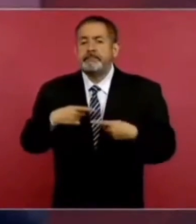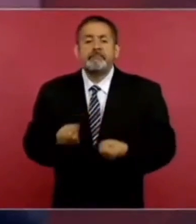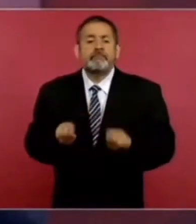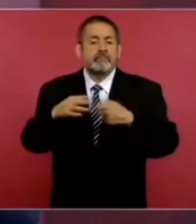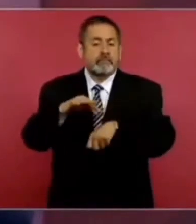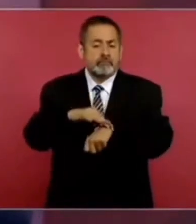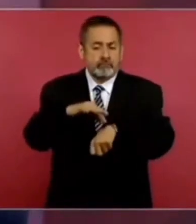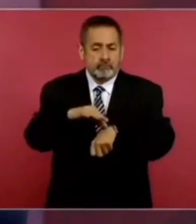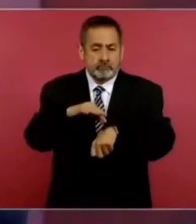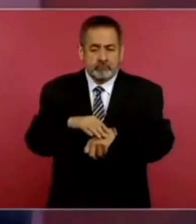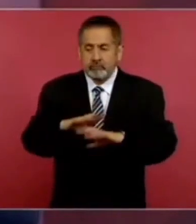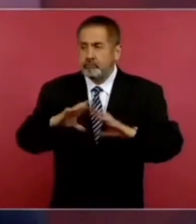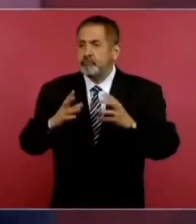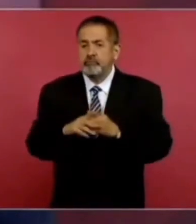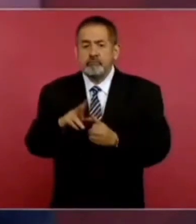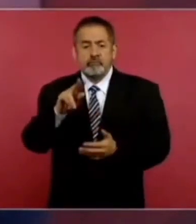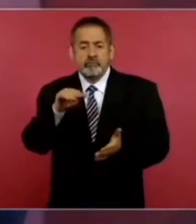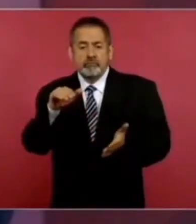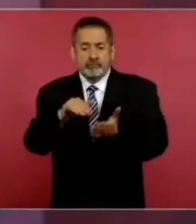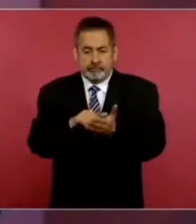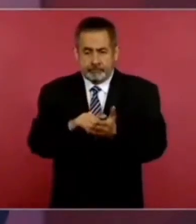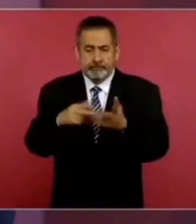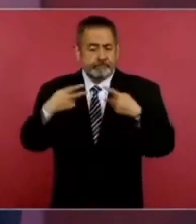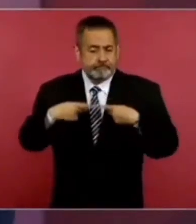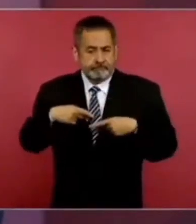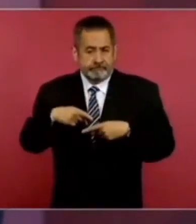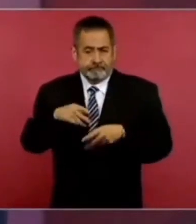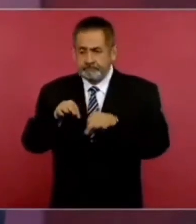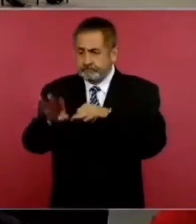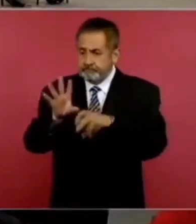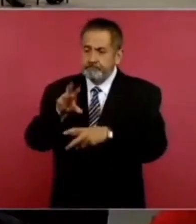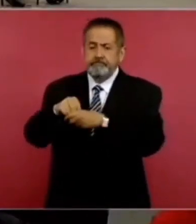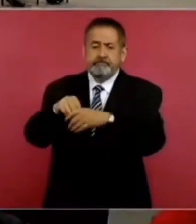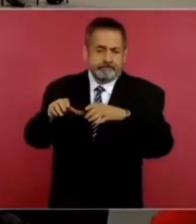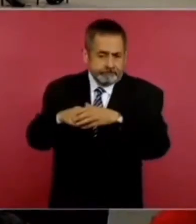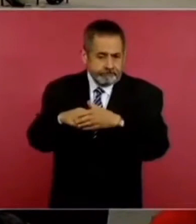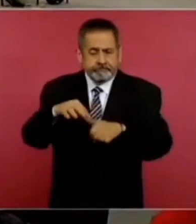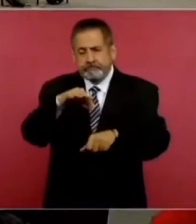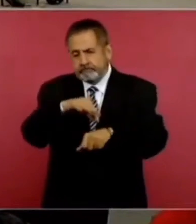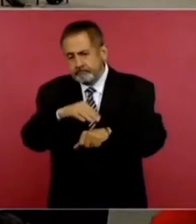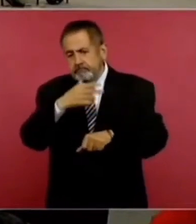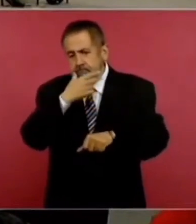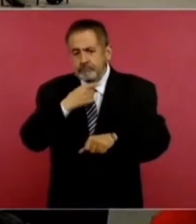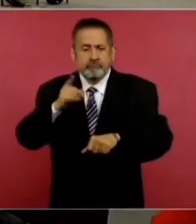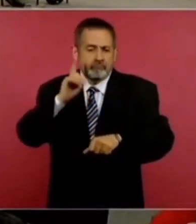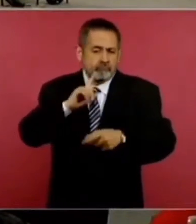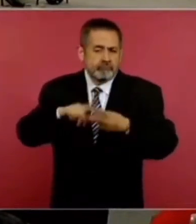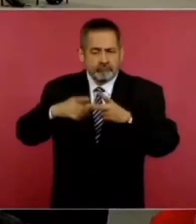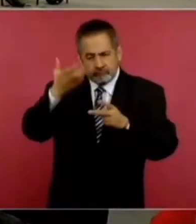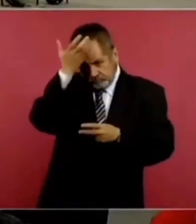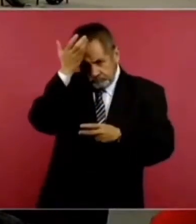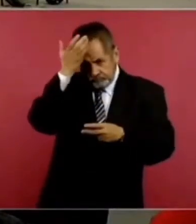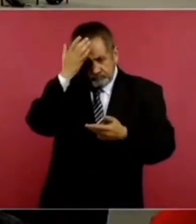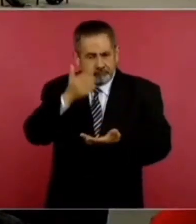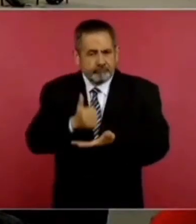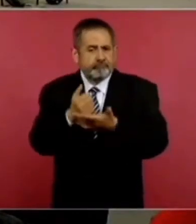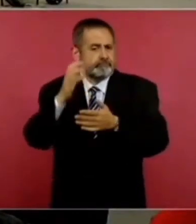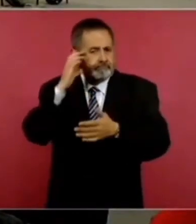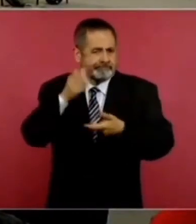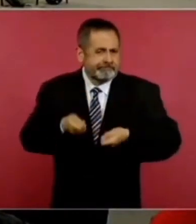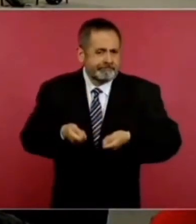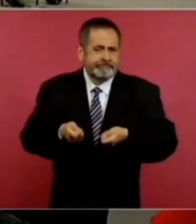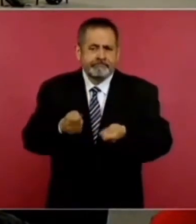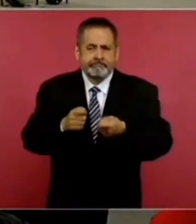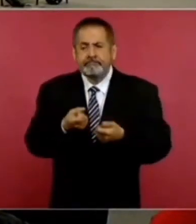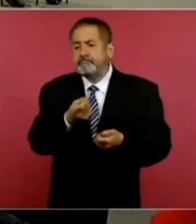de 80,000 trabajadoras y trabajadores de la salud, que lo mismo son médicas y médicos o enfermeras, camilleros, gente de